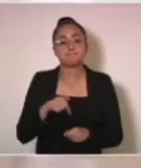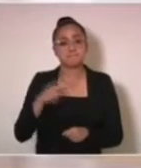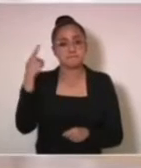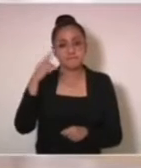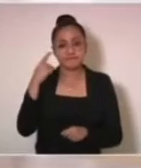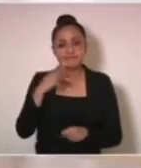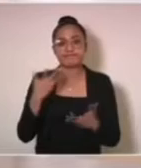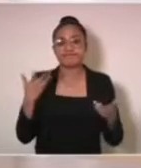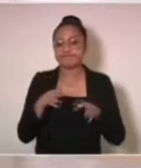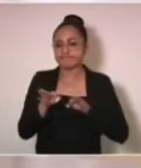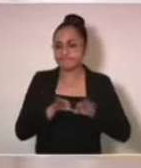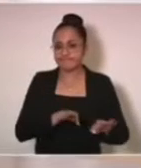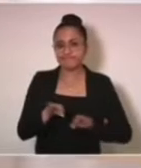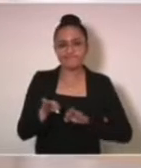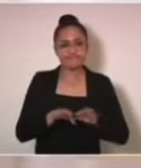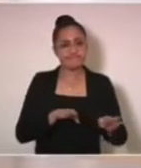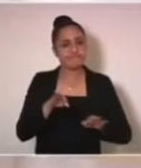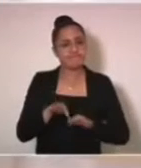estado trabajando en esto